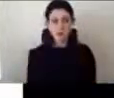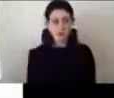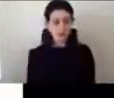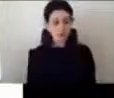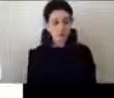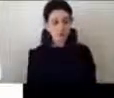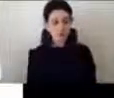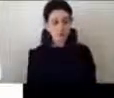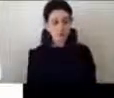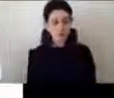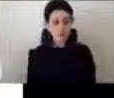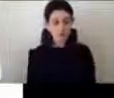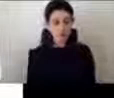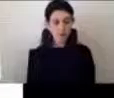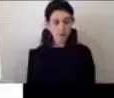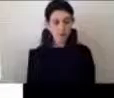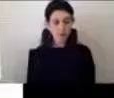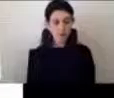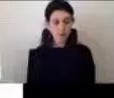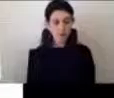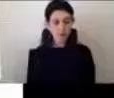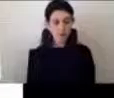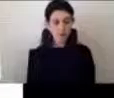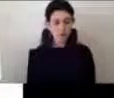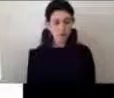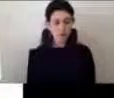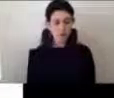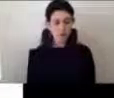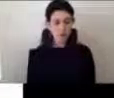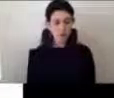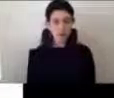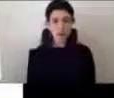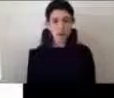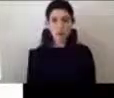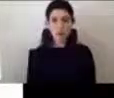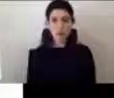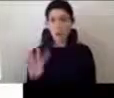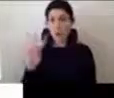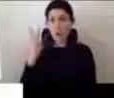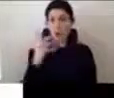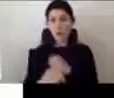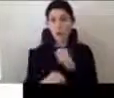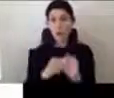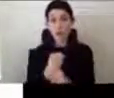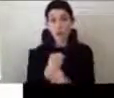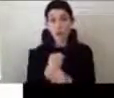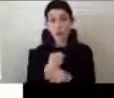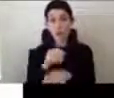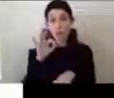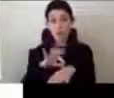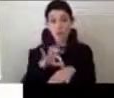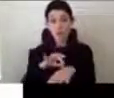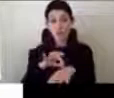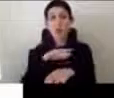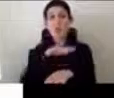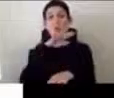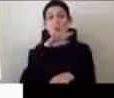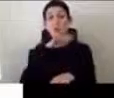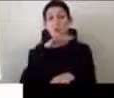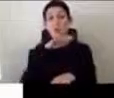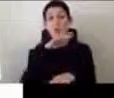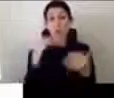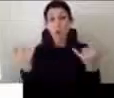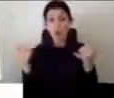Aquí les voy a mostrar, nosotros cuarto año de medicina, usamos el juego. Este juego es